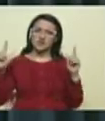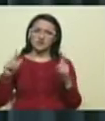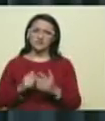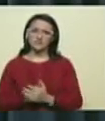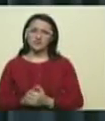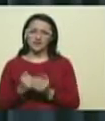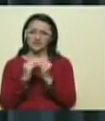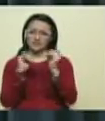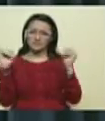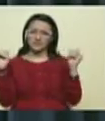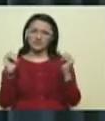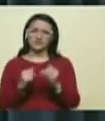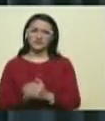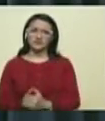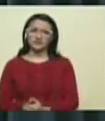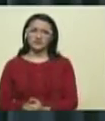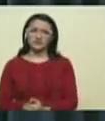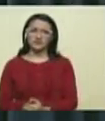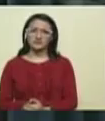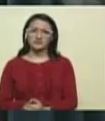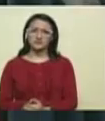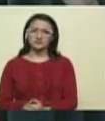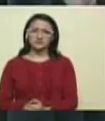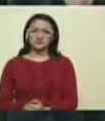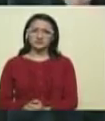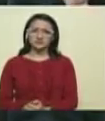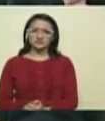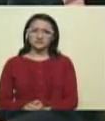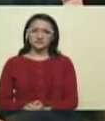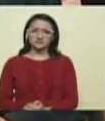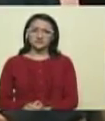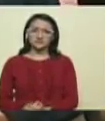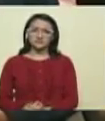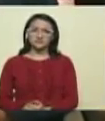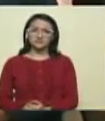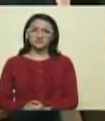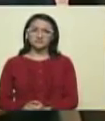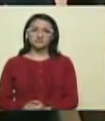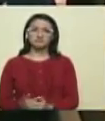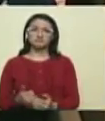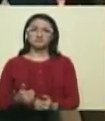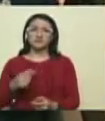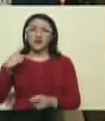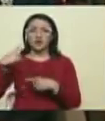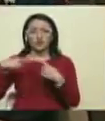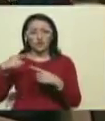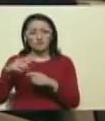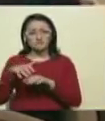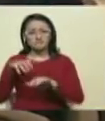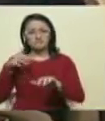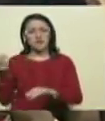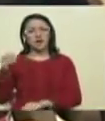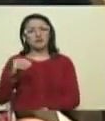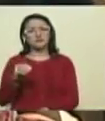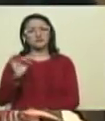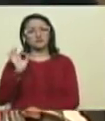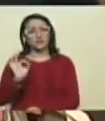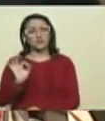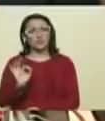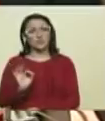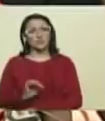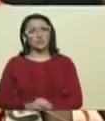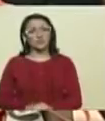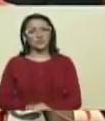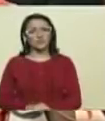a ser independientes, a ser soberanos. Y cada vez seremos más. Júrenlo,